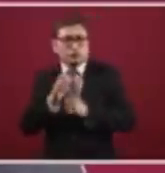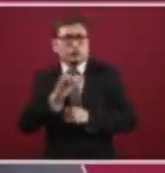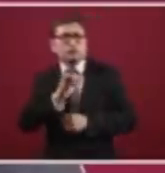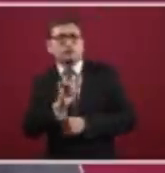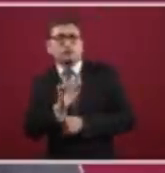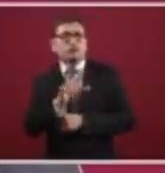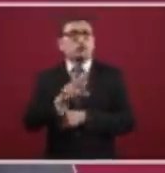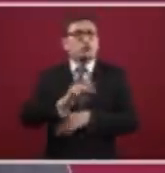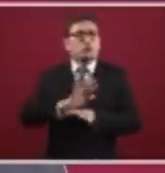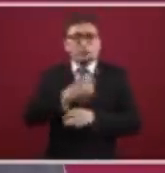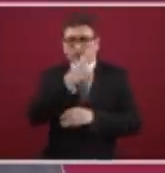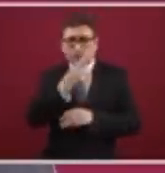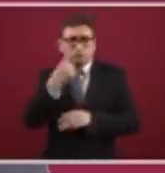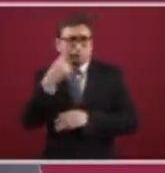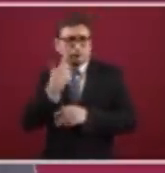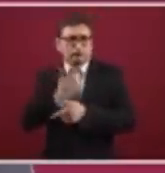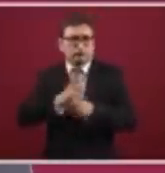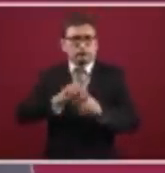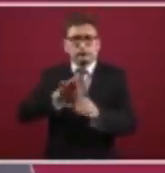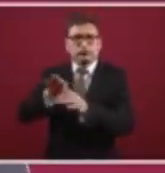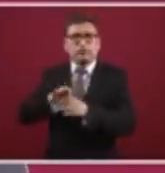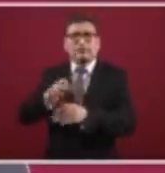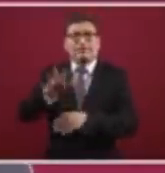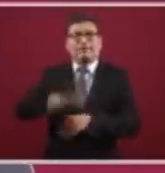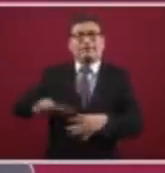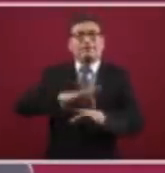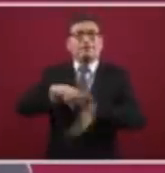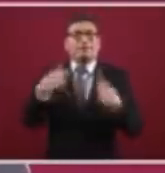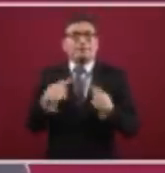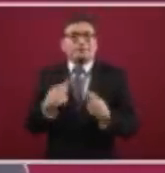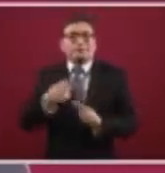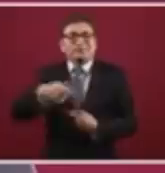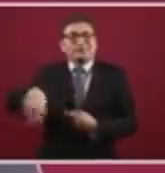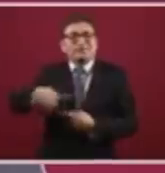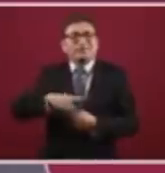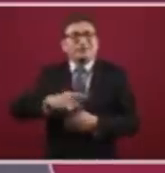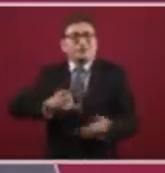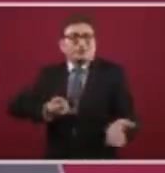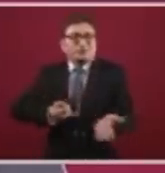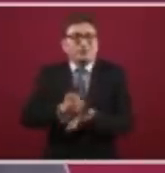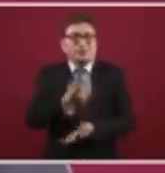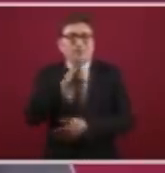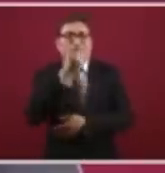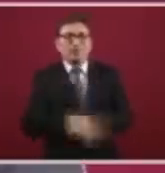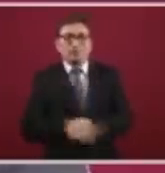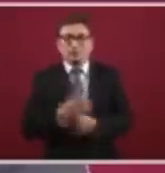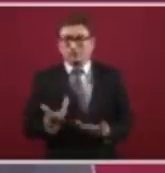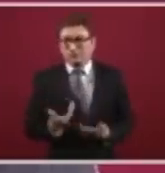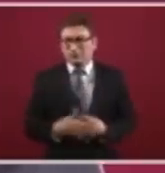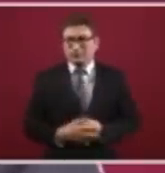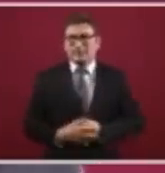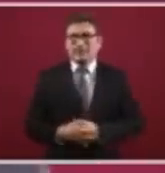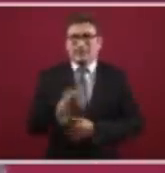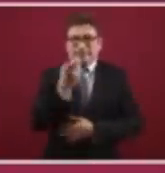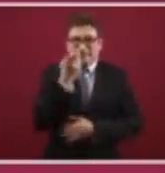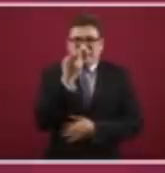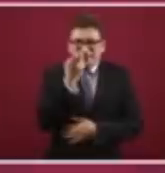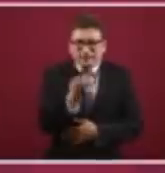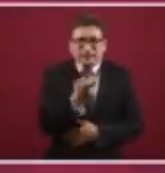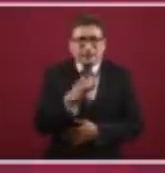en la democracia el pueblo manda el pueblo decidió entonces eso también nos hace